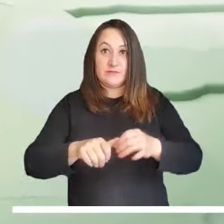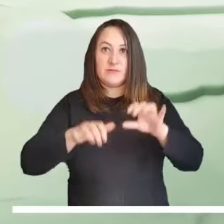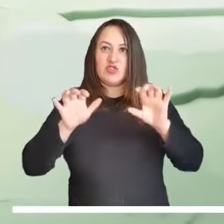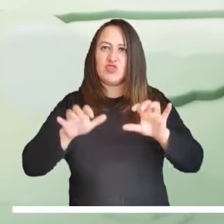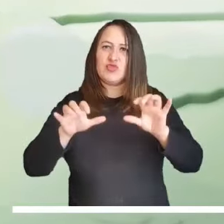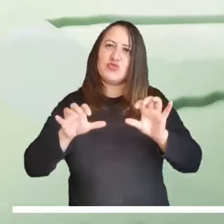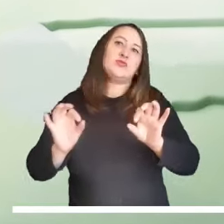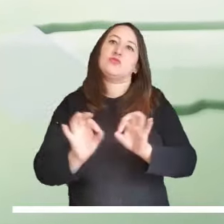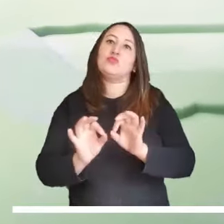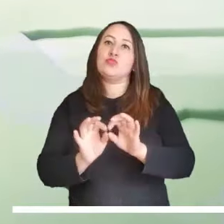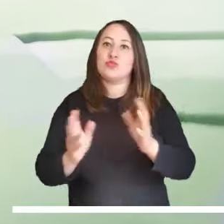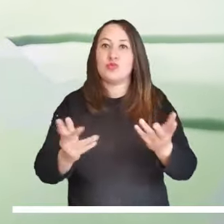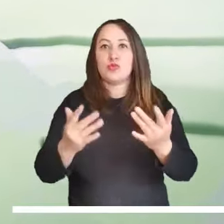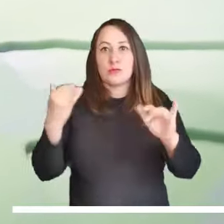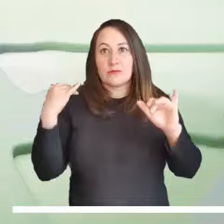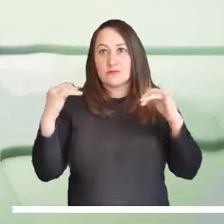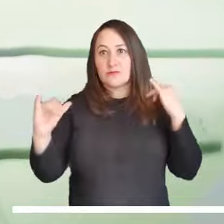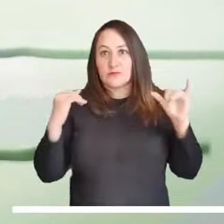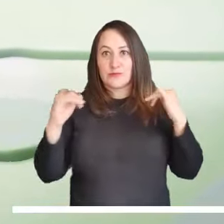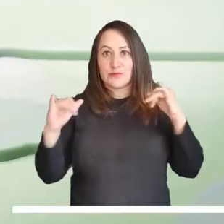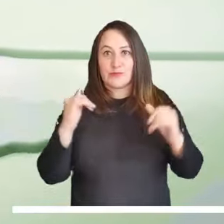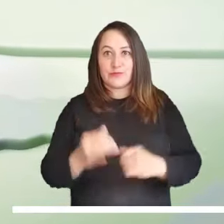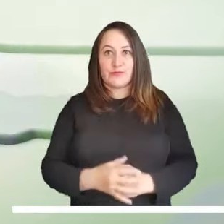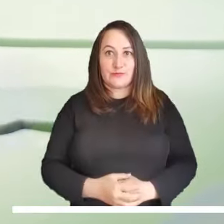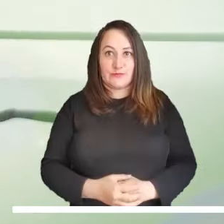menor intensidad en Casanare.